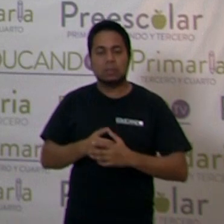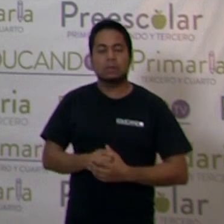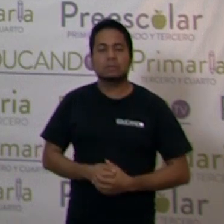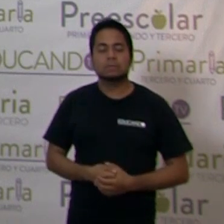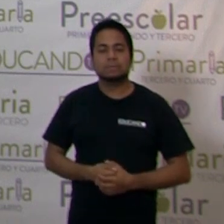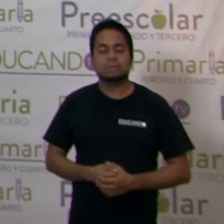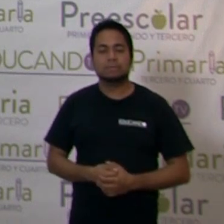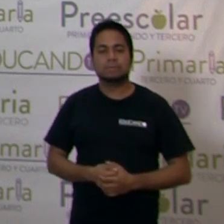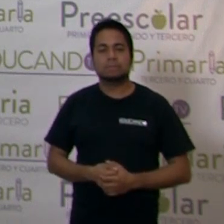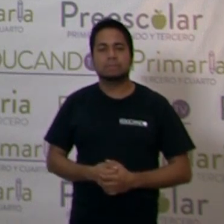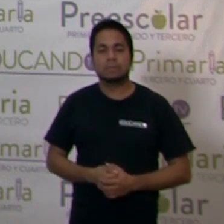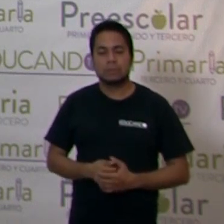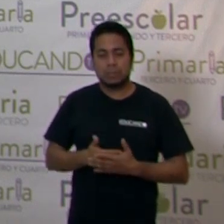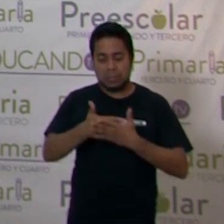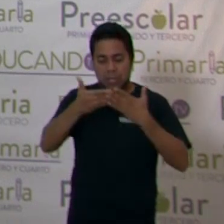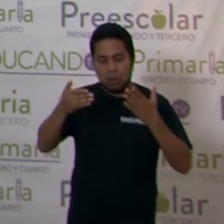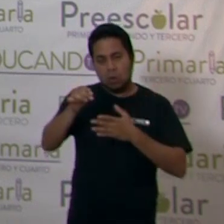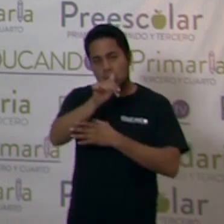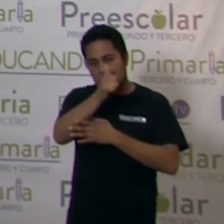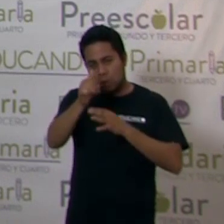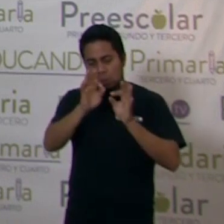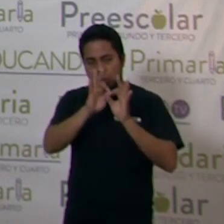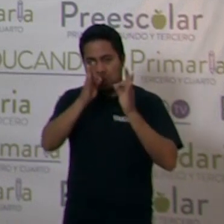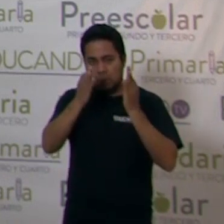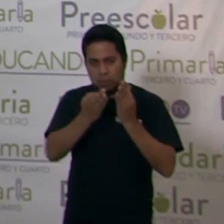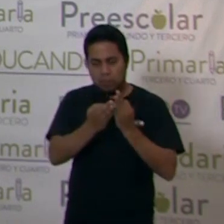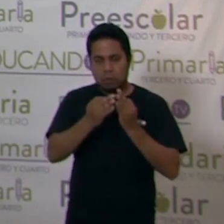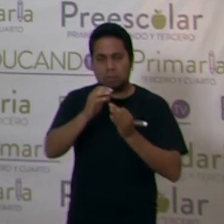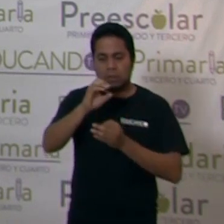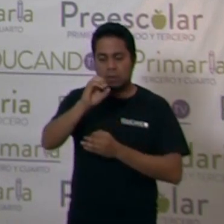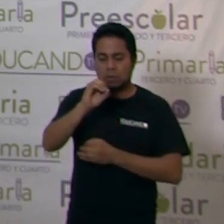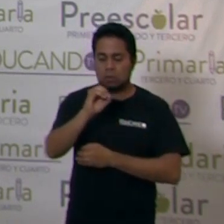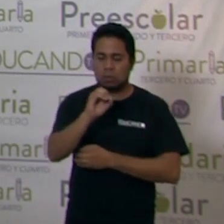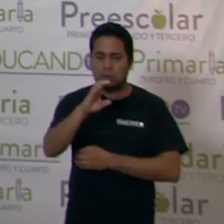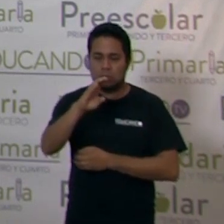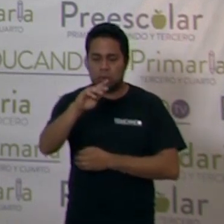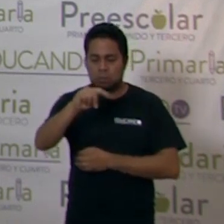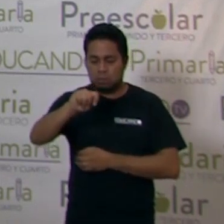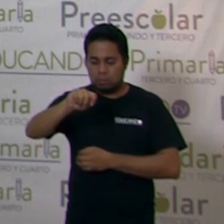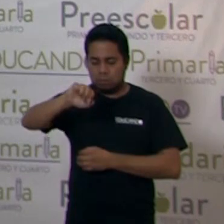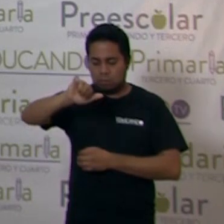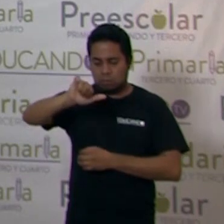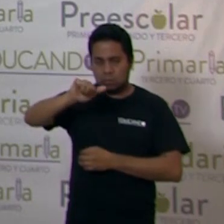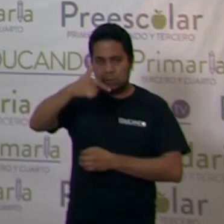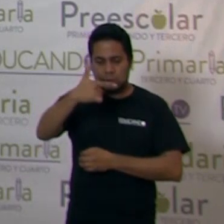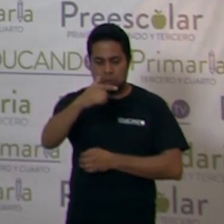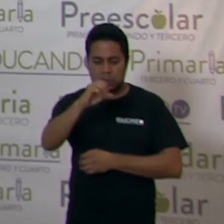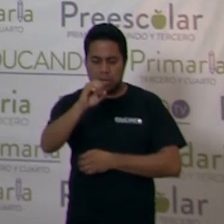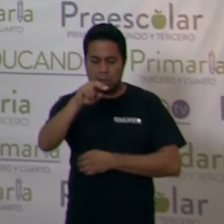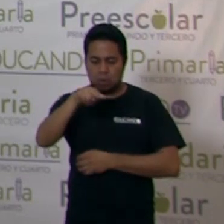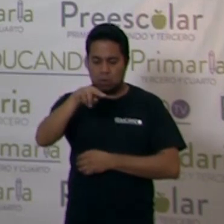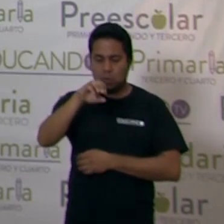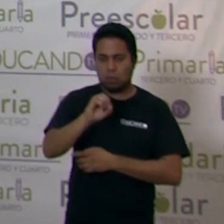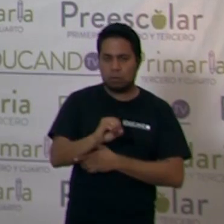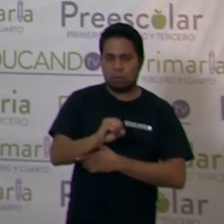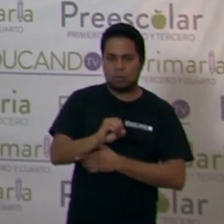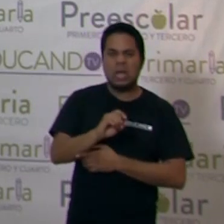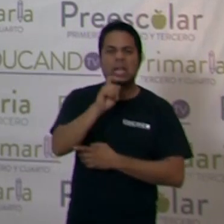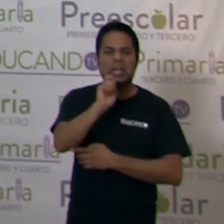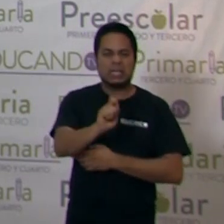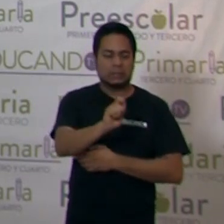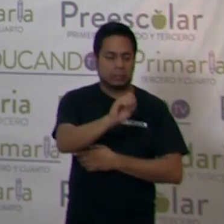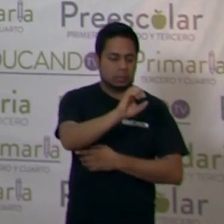un octágono A qué te suena esa palabra octágono octa Exacto